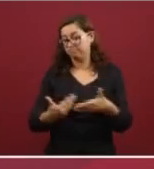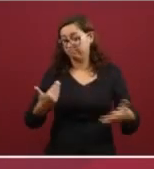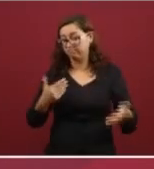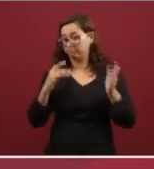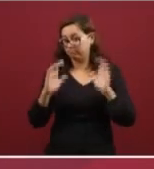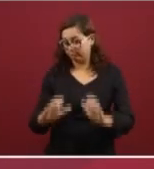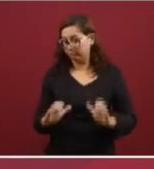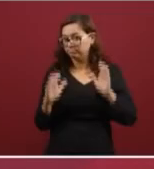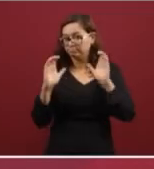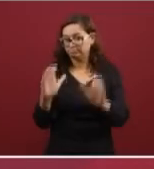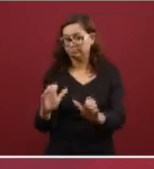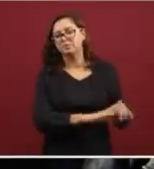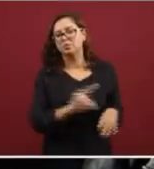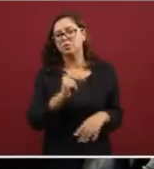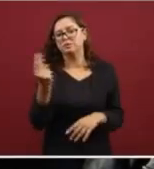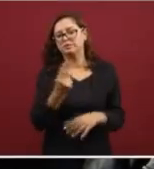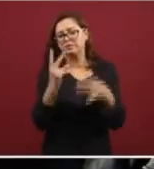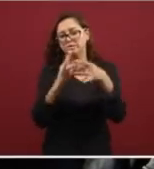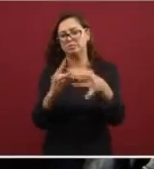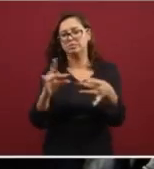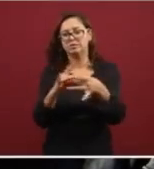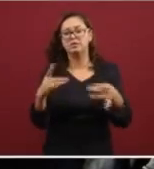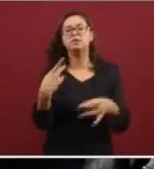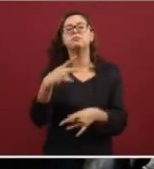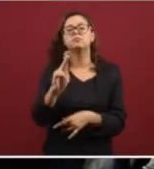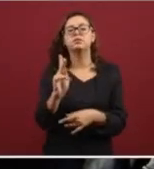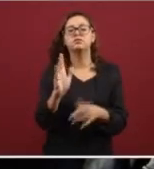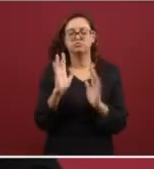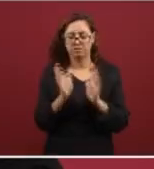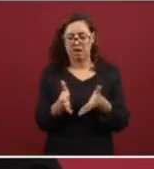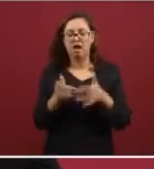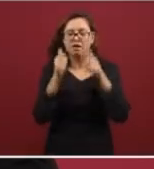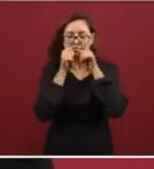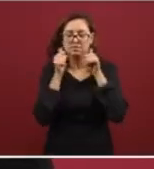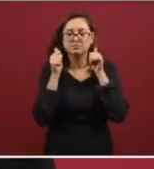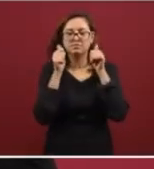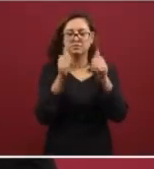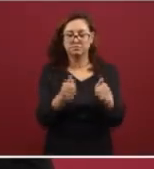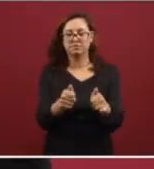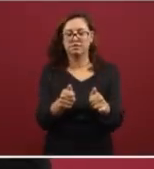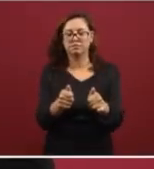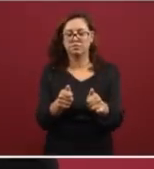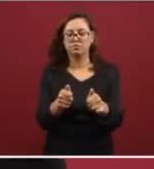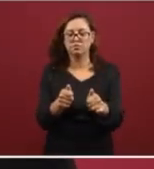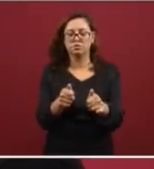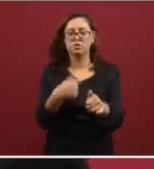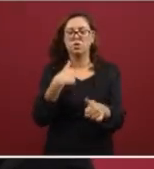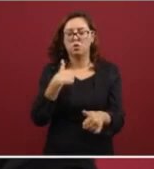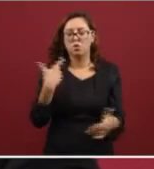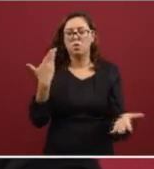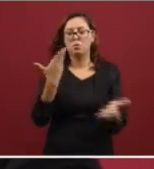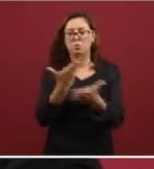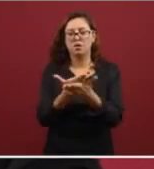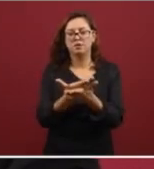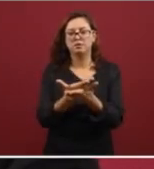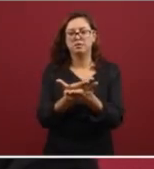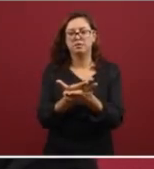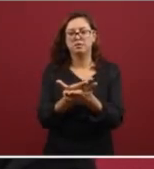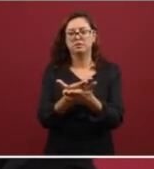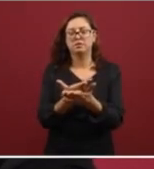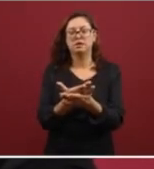de fertilizantes en ese estado. Ya lo estamos viendo. Le pedí al secretario